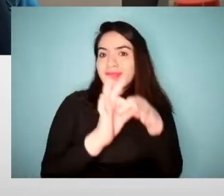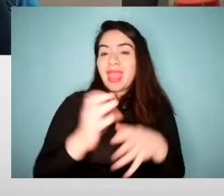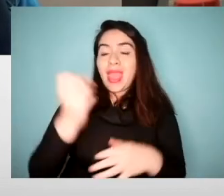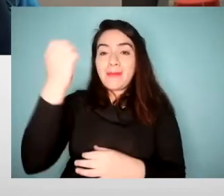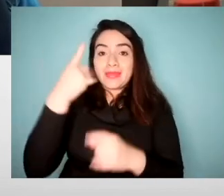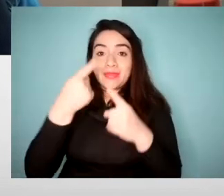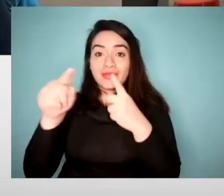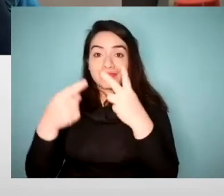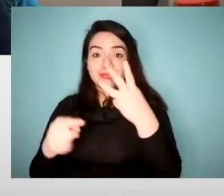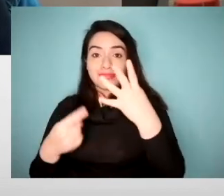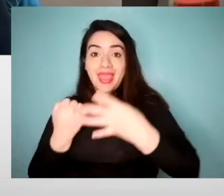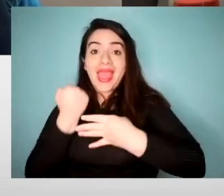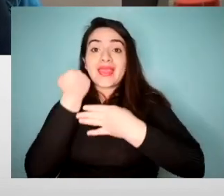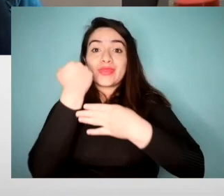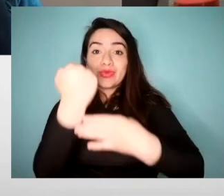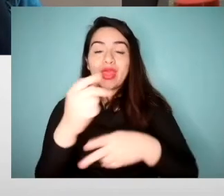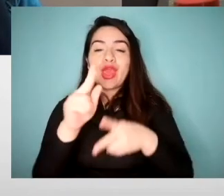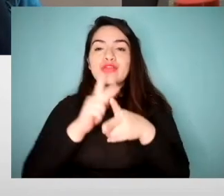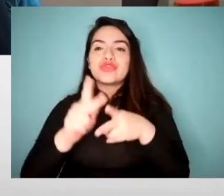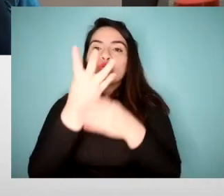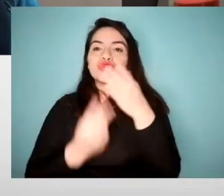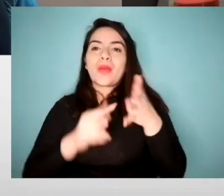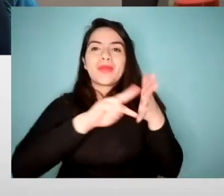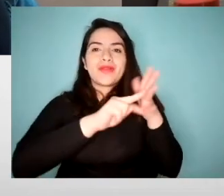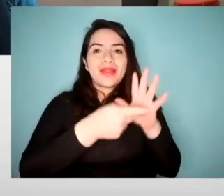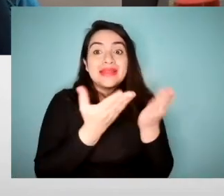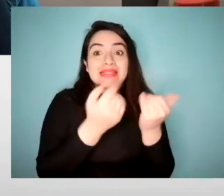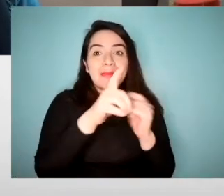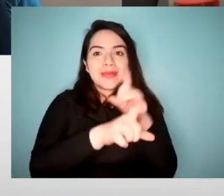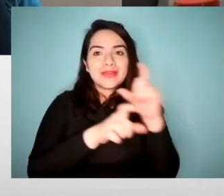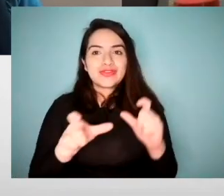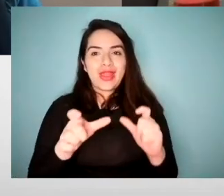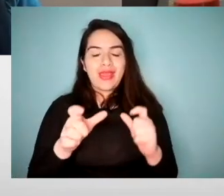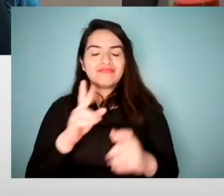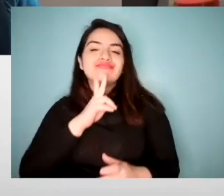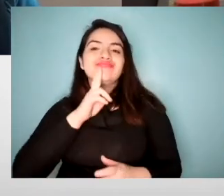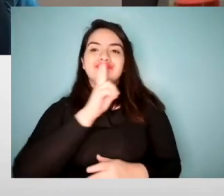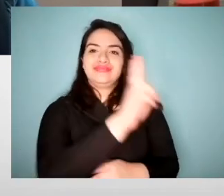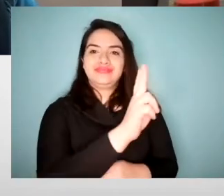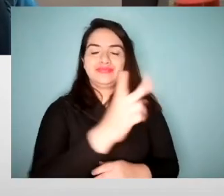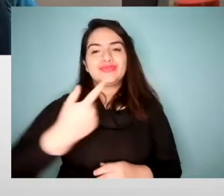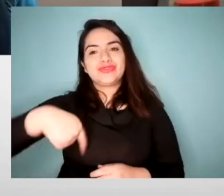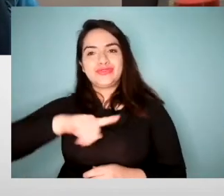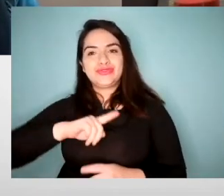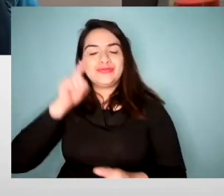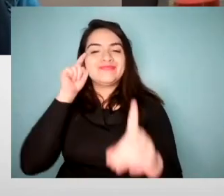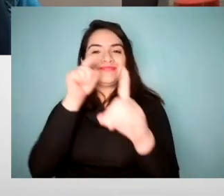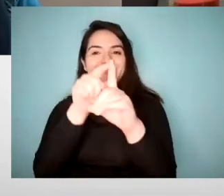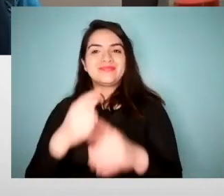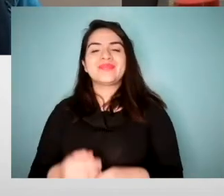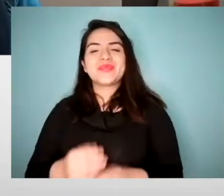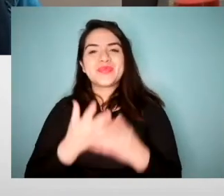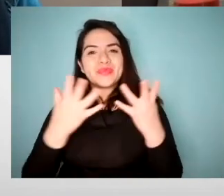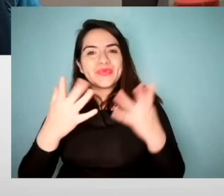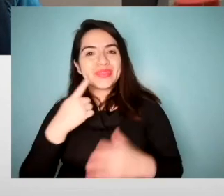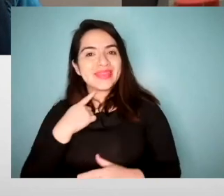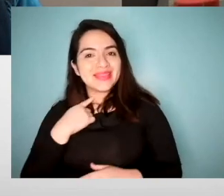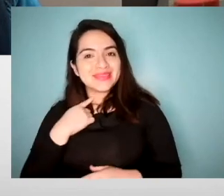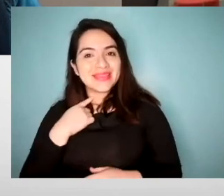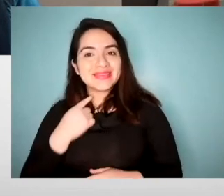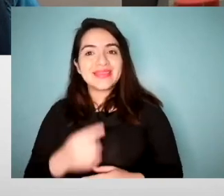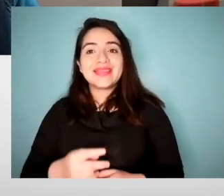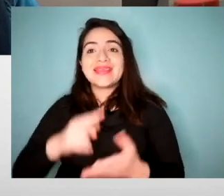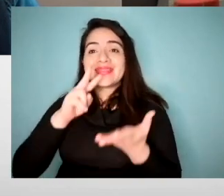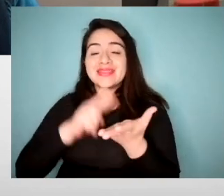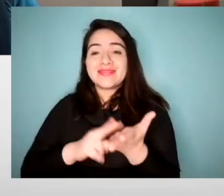fondo nos permiten solucionar un problema. Estamos diseñados para eso. Súper interesante y de verdad, o sea, genera